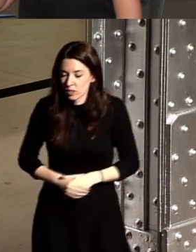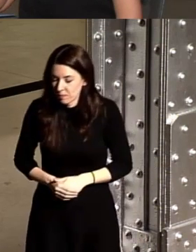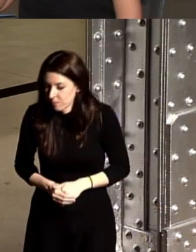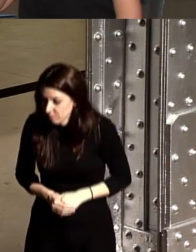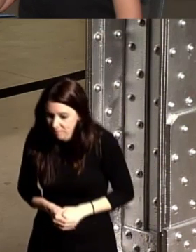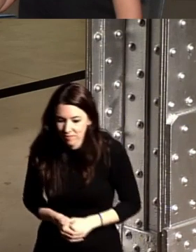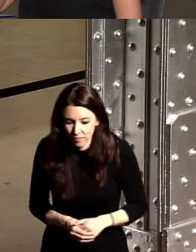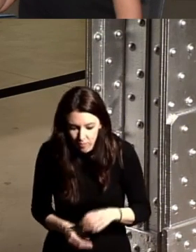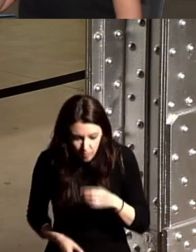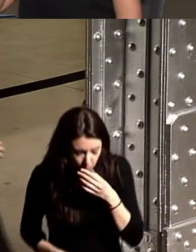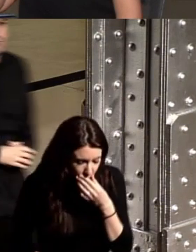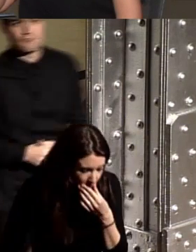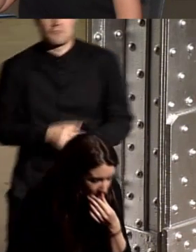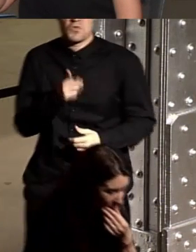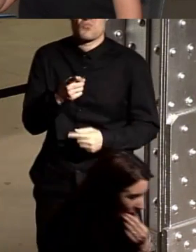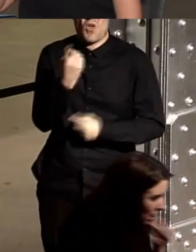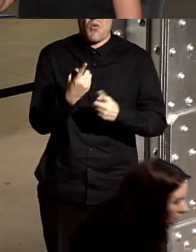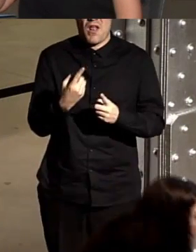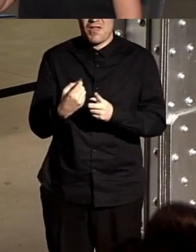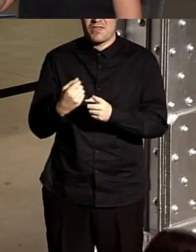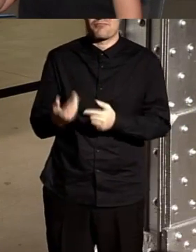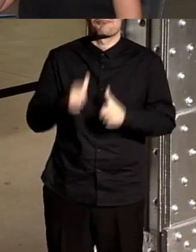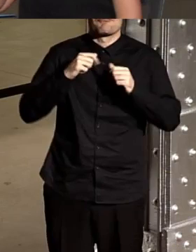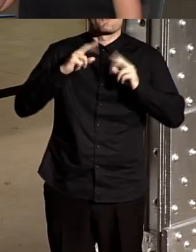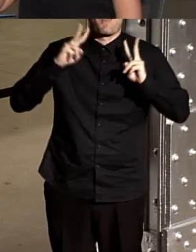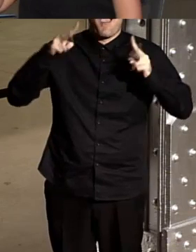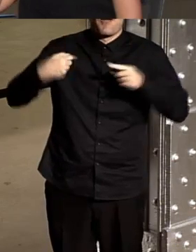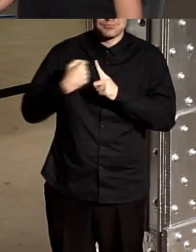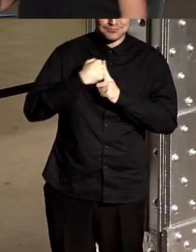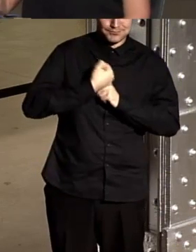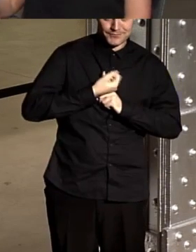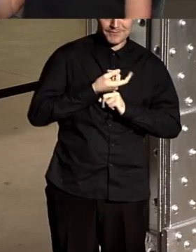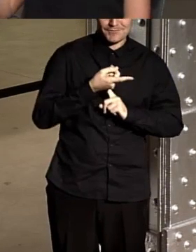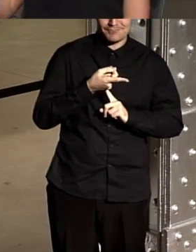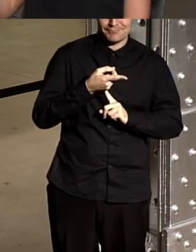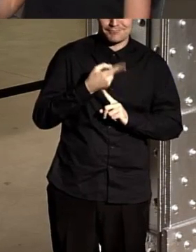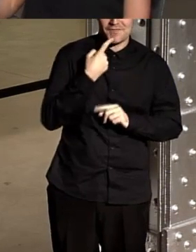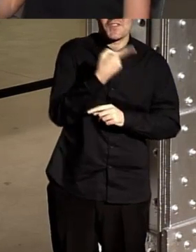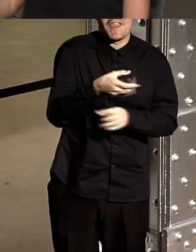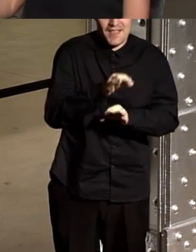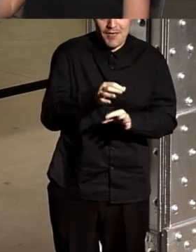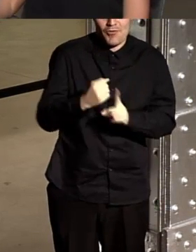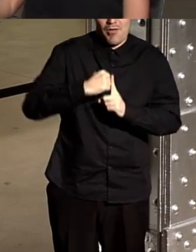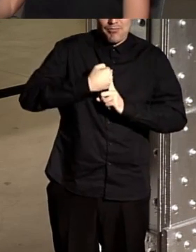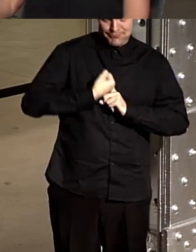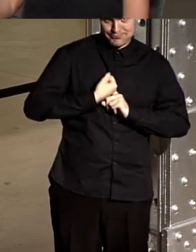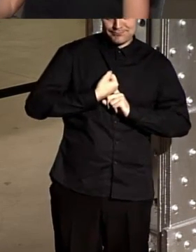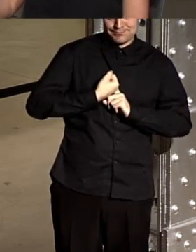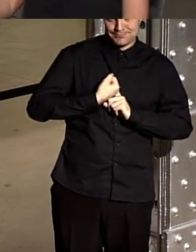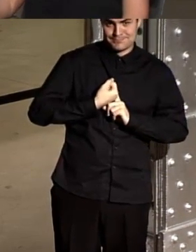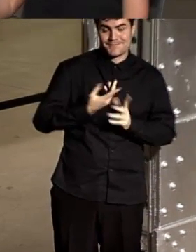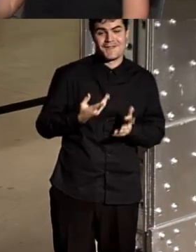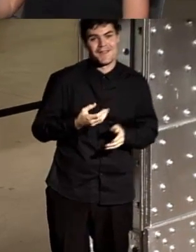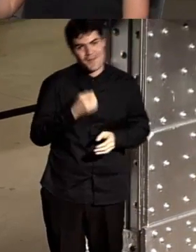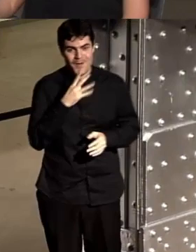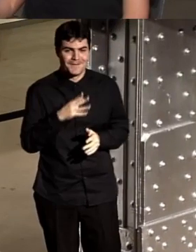has autopresionado alguna vez? Sí. Sin que el editor diga nada. Es la historia de mi vida. Soy